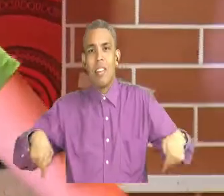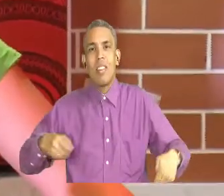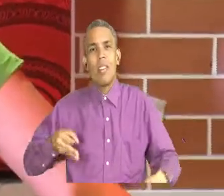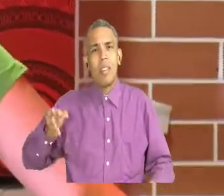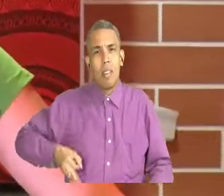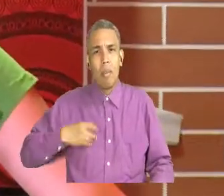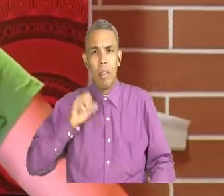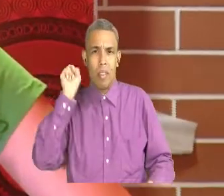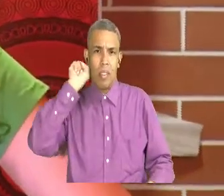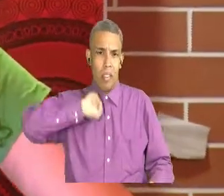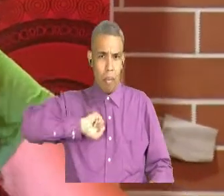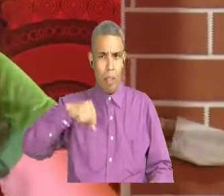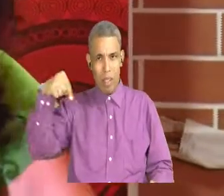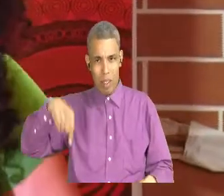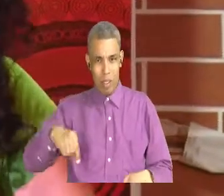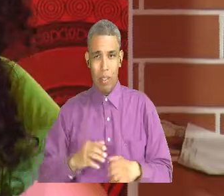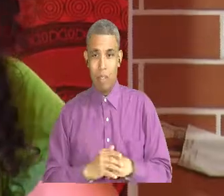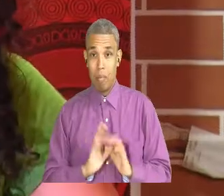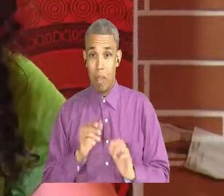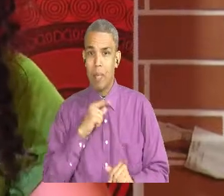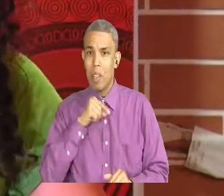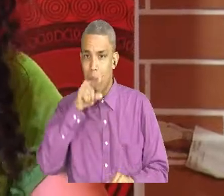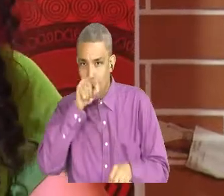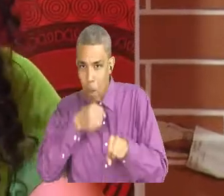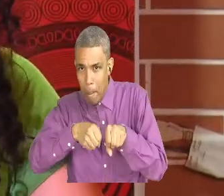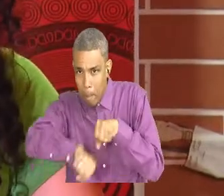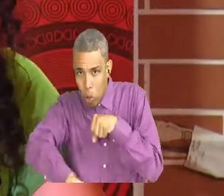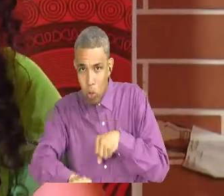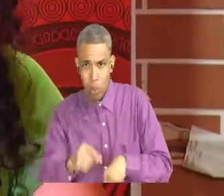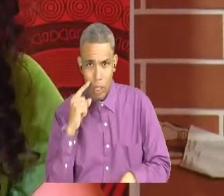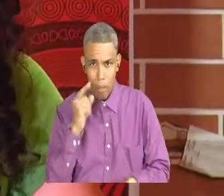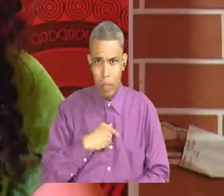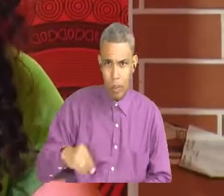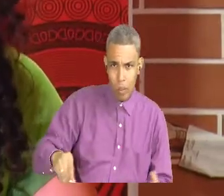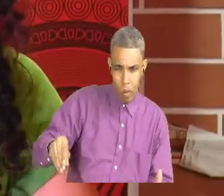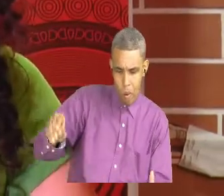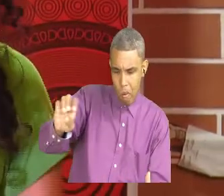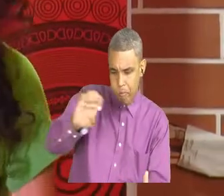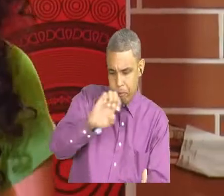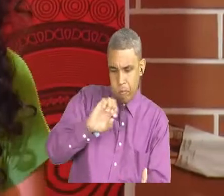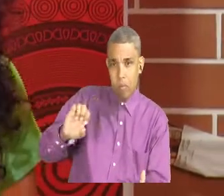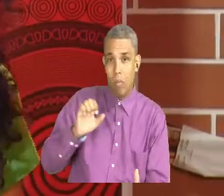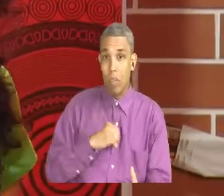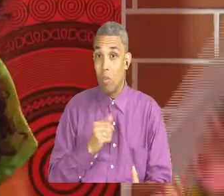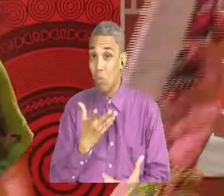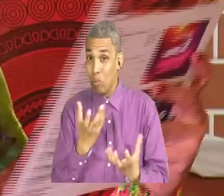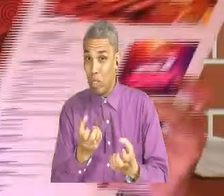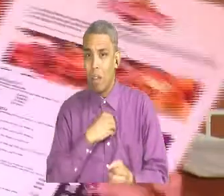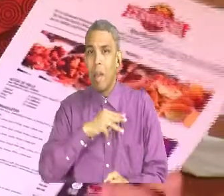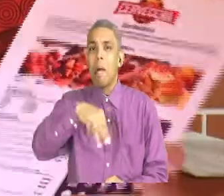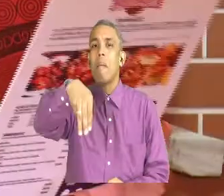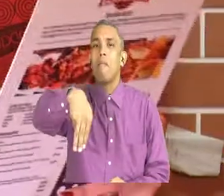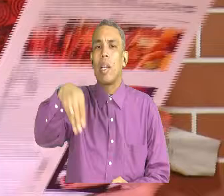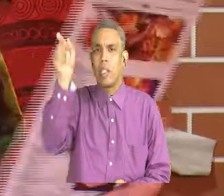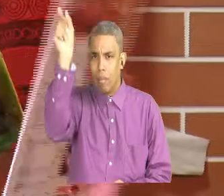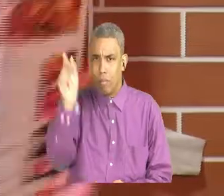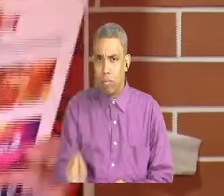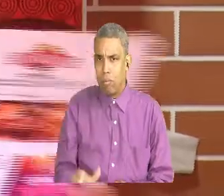sacó una promoción de estas alitas y de la otra variedad de alitas los días martes, 2x1. O sea que usted puede pedir